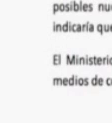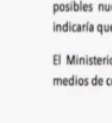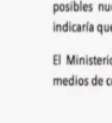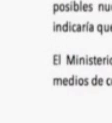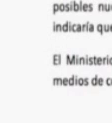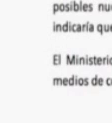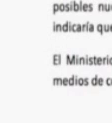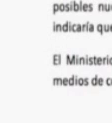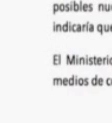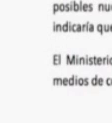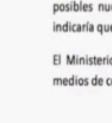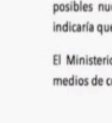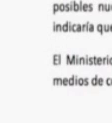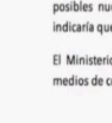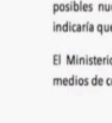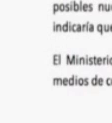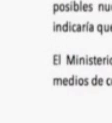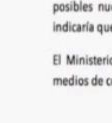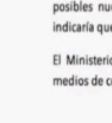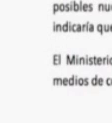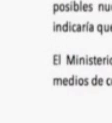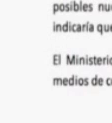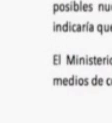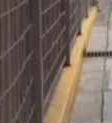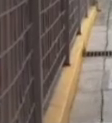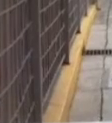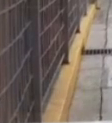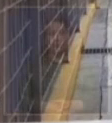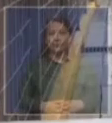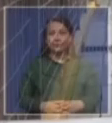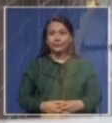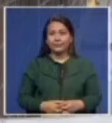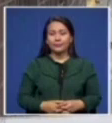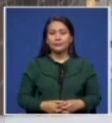cerco epidemiológico y no se han reportado novedades.